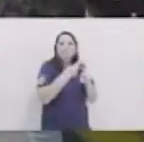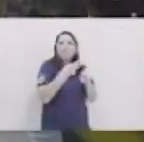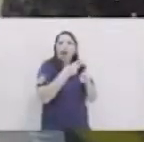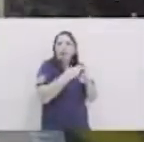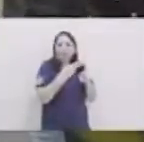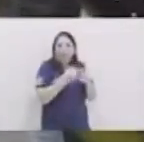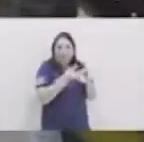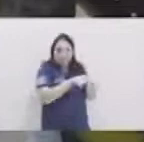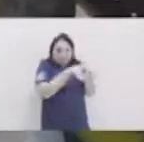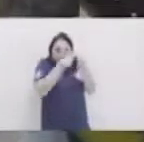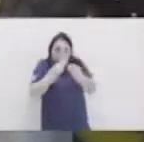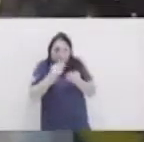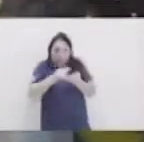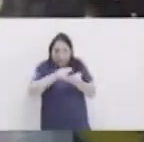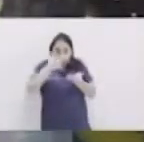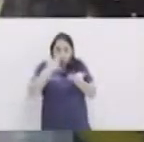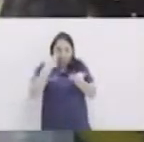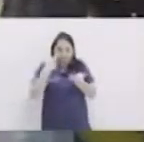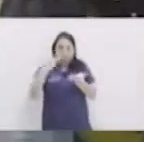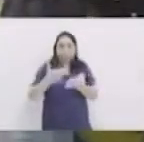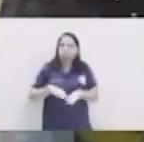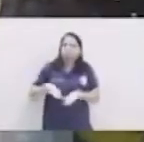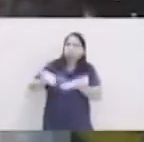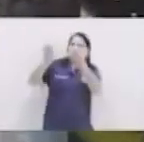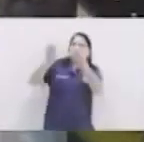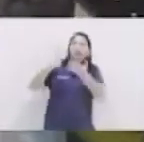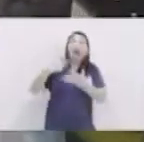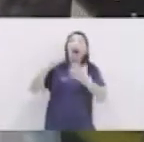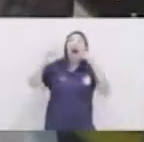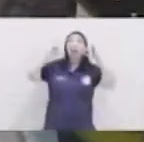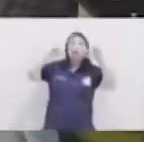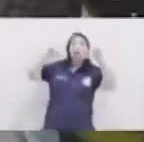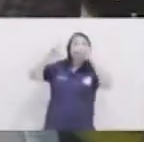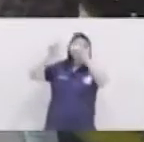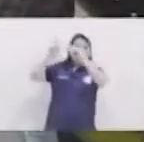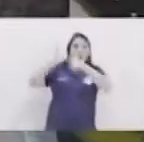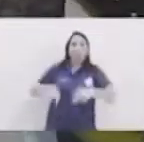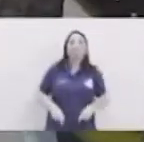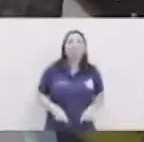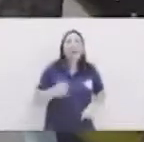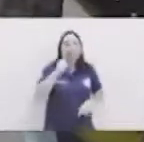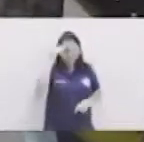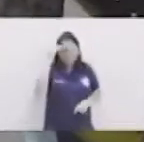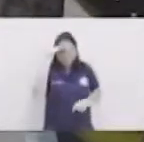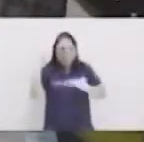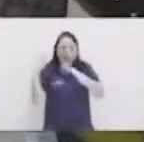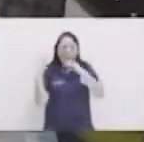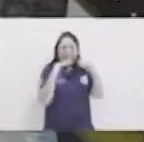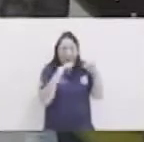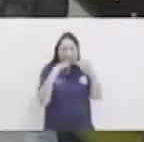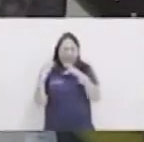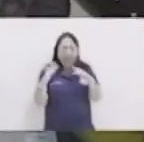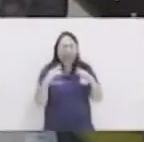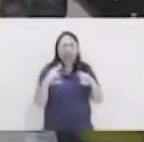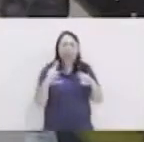cultura. Entonces si te das cuenta, esa es otra forma de ver la guerra. Nosotros sabemos que la guerra es violencia, hasta cierto punto lo vemos como mala, pero